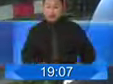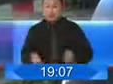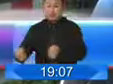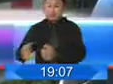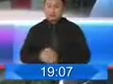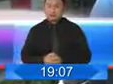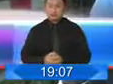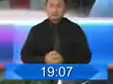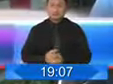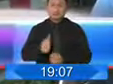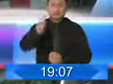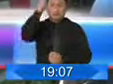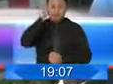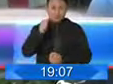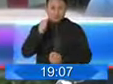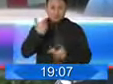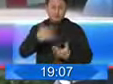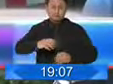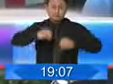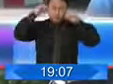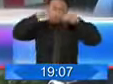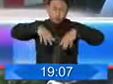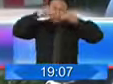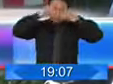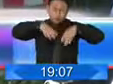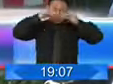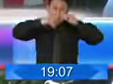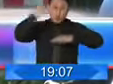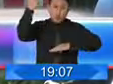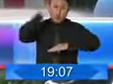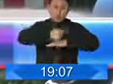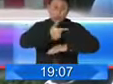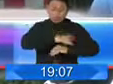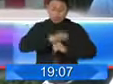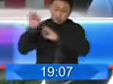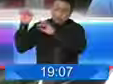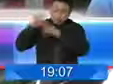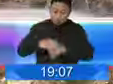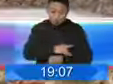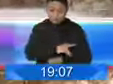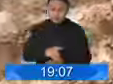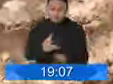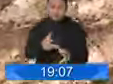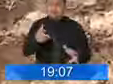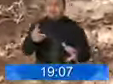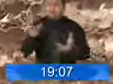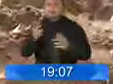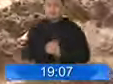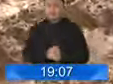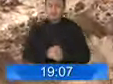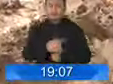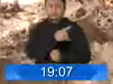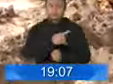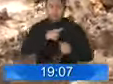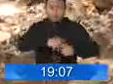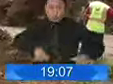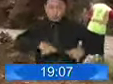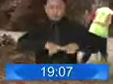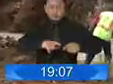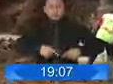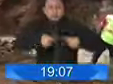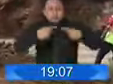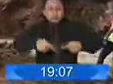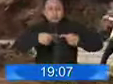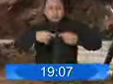ayer ha llovido todo el día en Pulsear y Lavado y ya quedamos aquí. Sí. Los derrumbes son constantes en el sector, por lo que